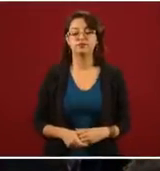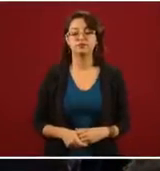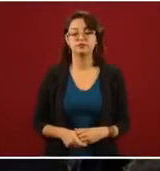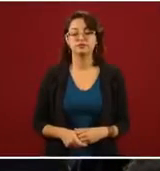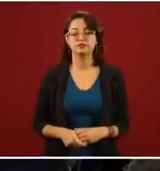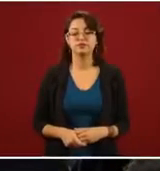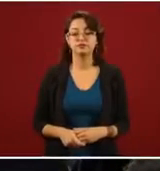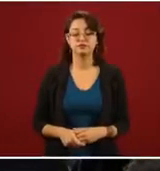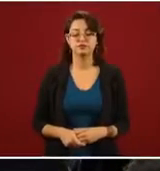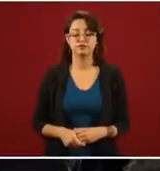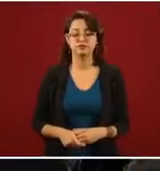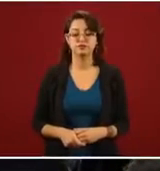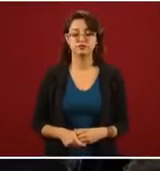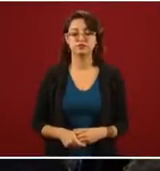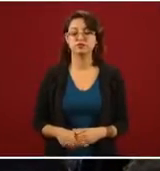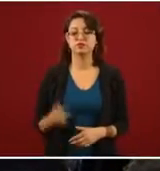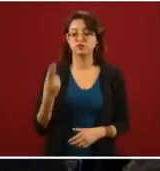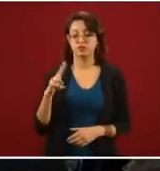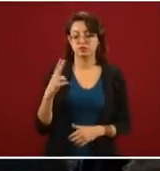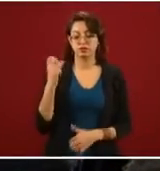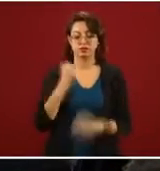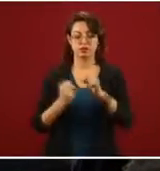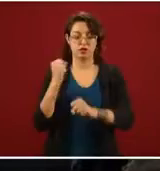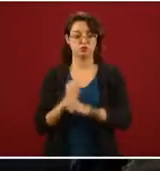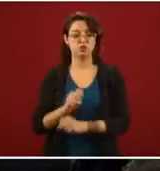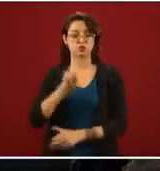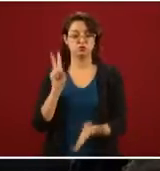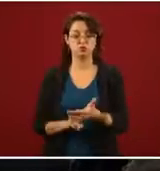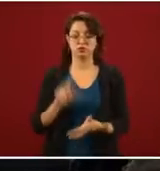noviembre del 2018.